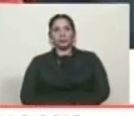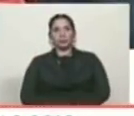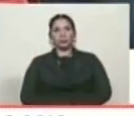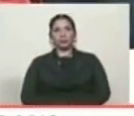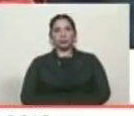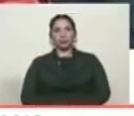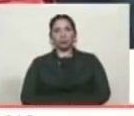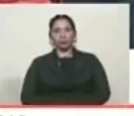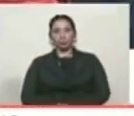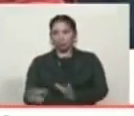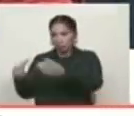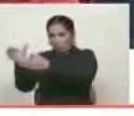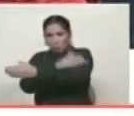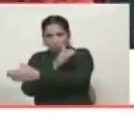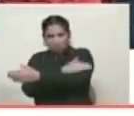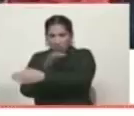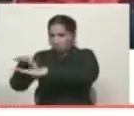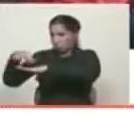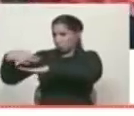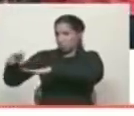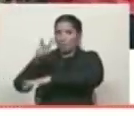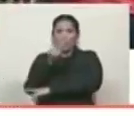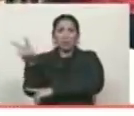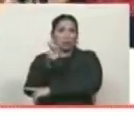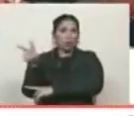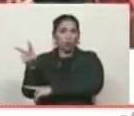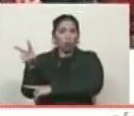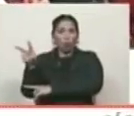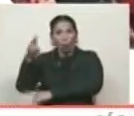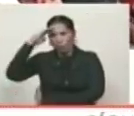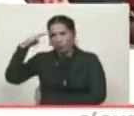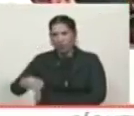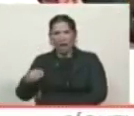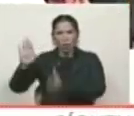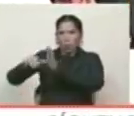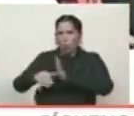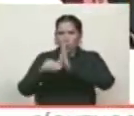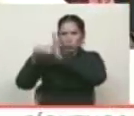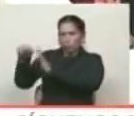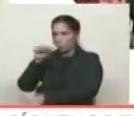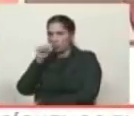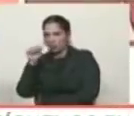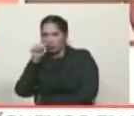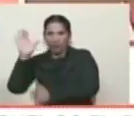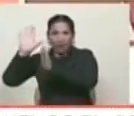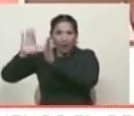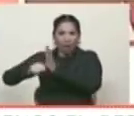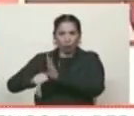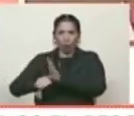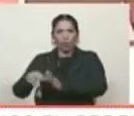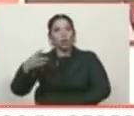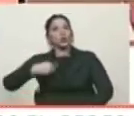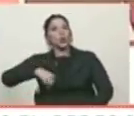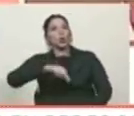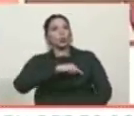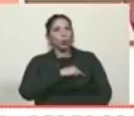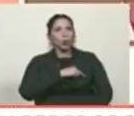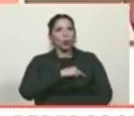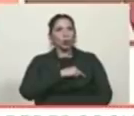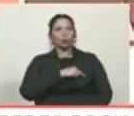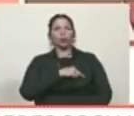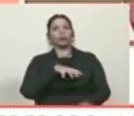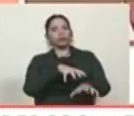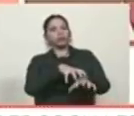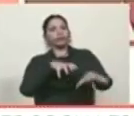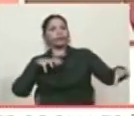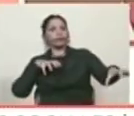Ellos que se queden con esos 22 oficiales corruptos, narcotraficantes y ladrones. Nosotros nos quedamos con miles, cientos